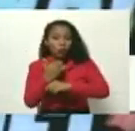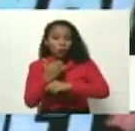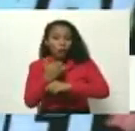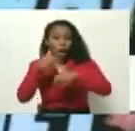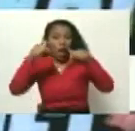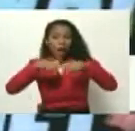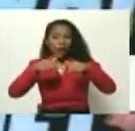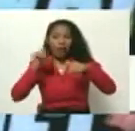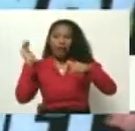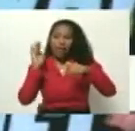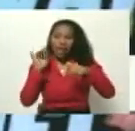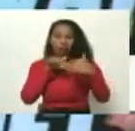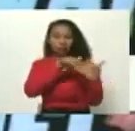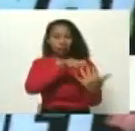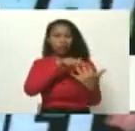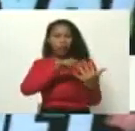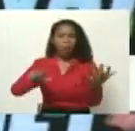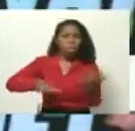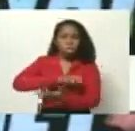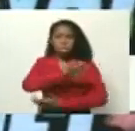aquí lo que venía era una guerra civil.